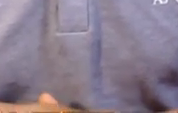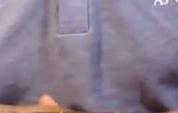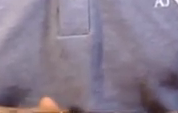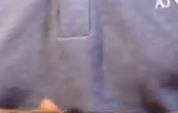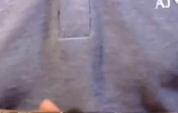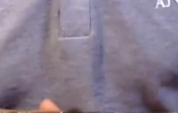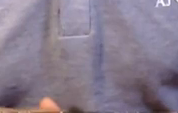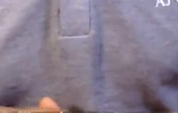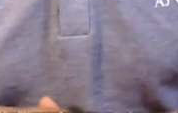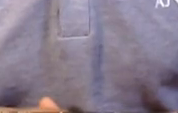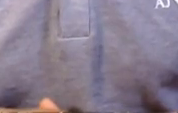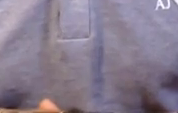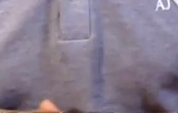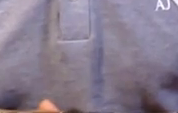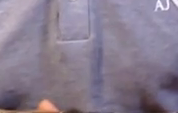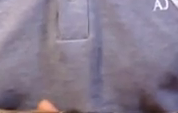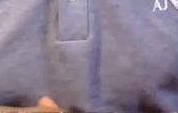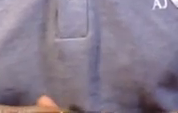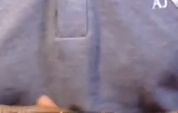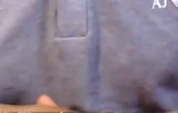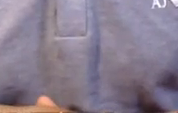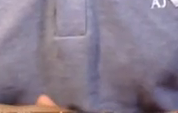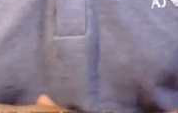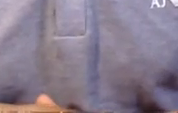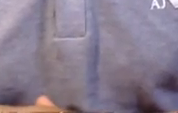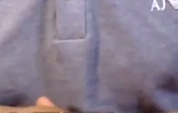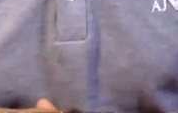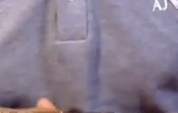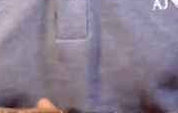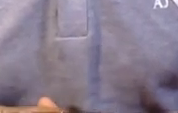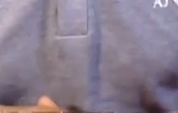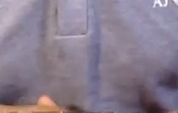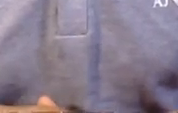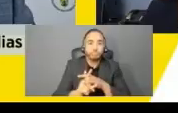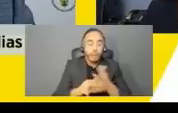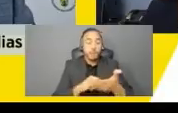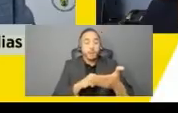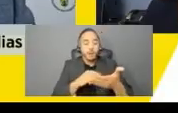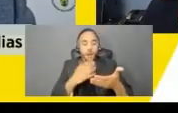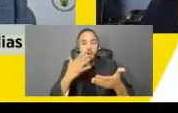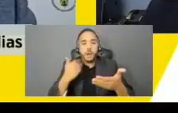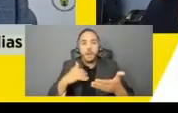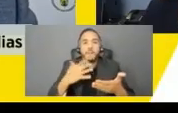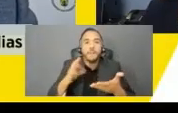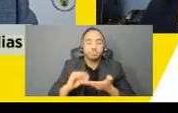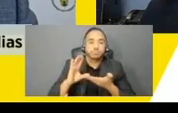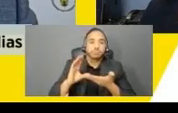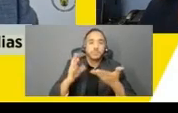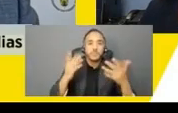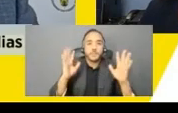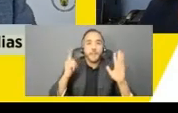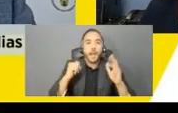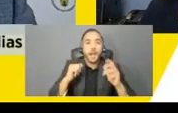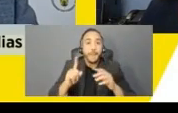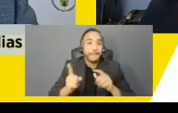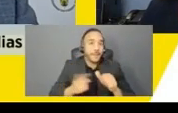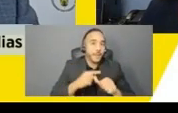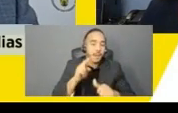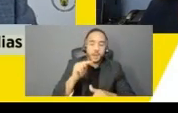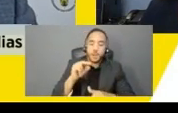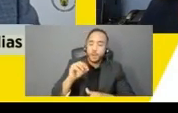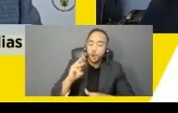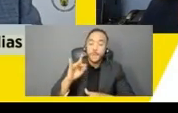en marzo del año pasado 2020. Hacienda informó que en esta ocasión se distribuirán